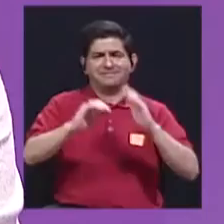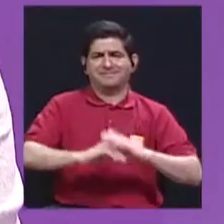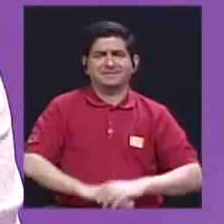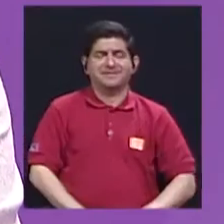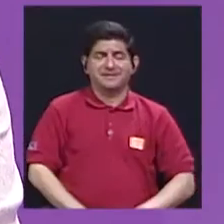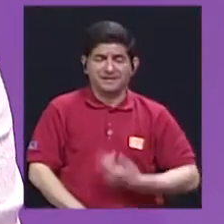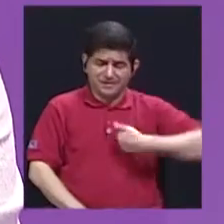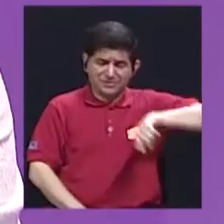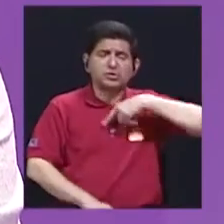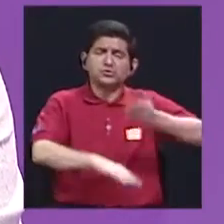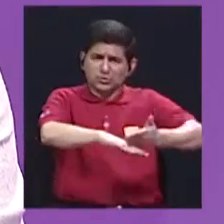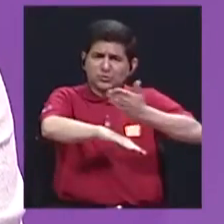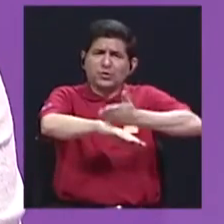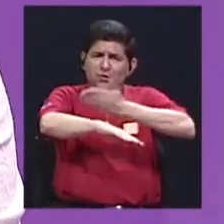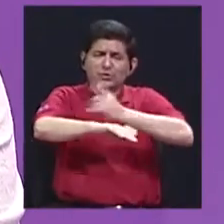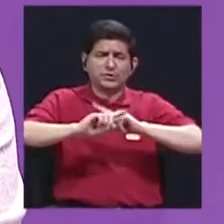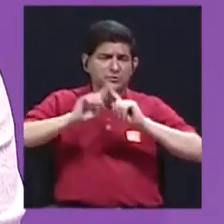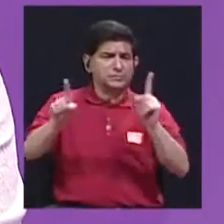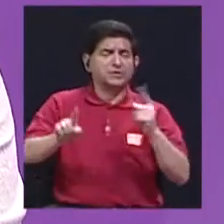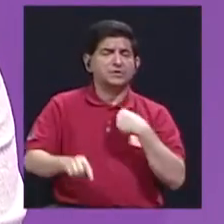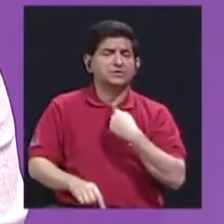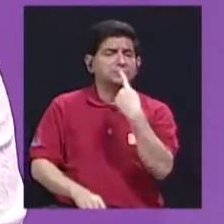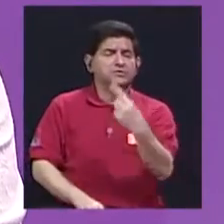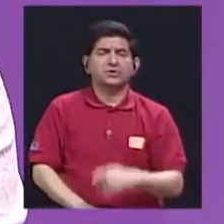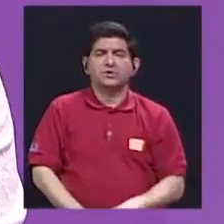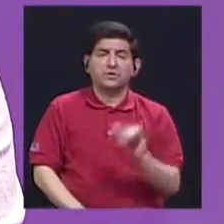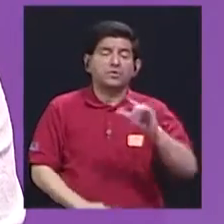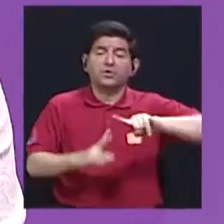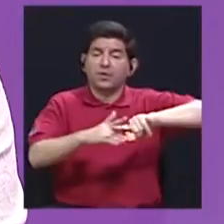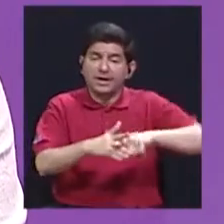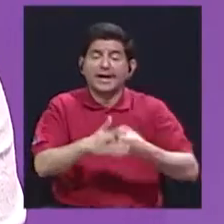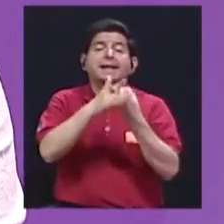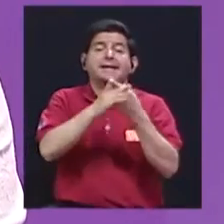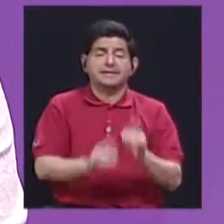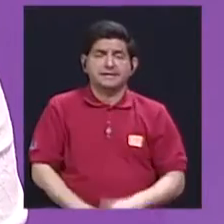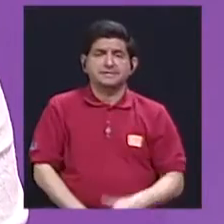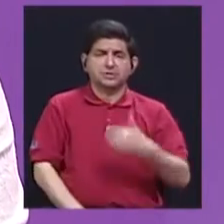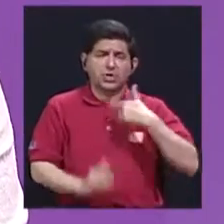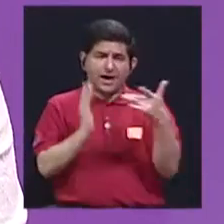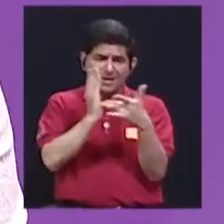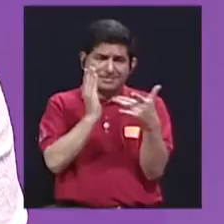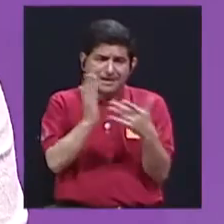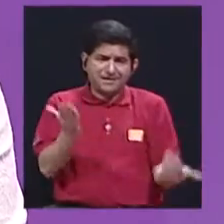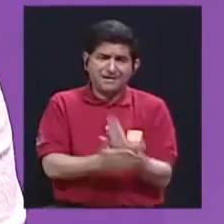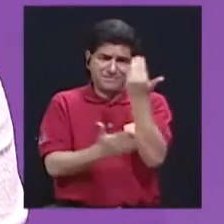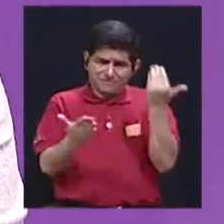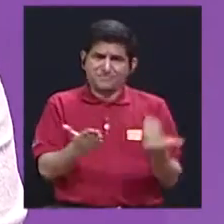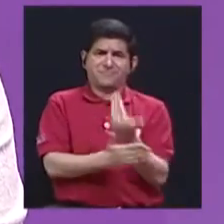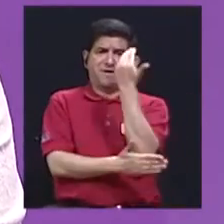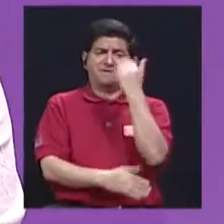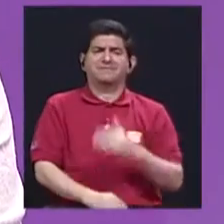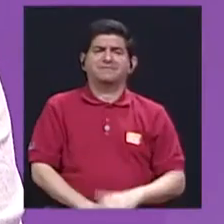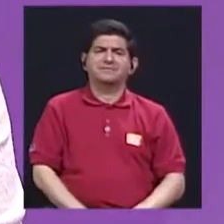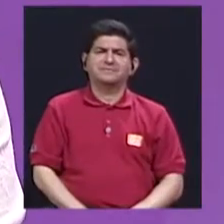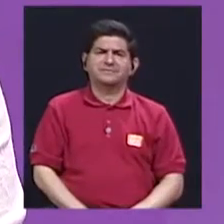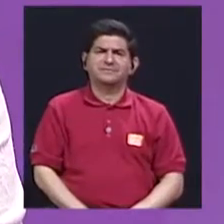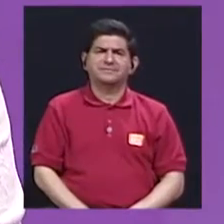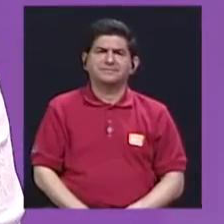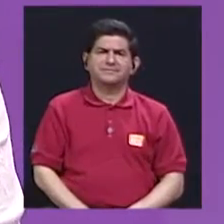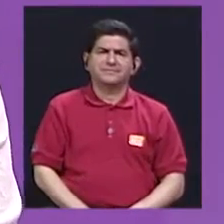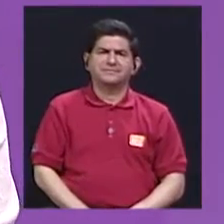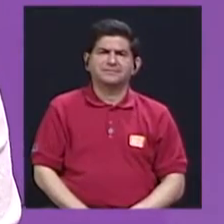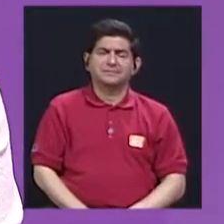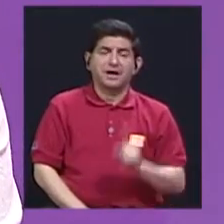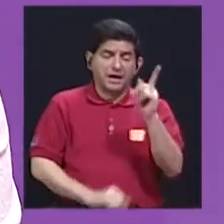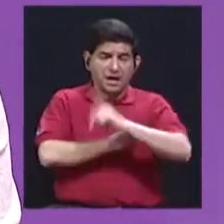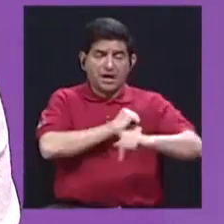hemos avanzado mucho pero yo le digo a jazz que yo me siento como en los inicios porque al haber tecnología nuevas y todo pues que ingresé a